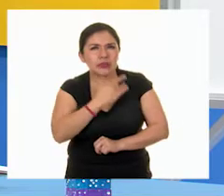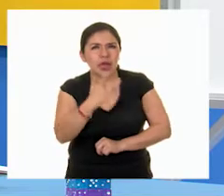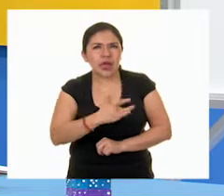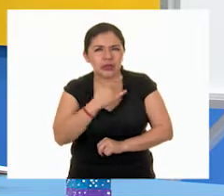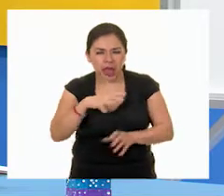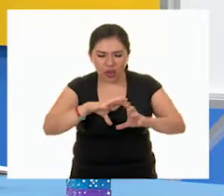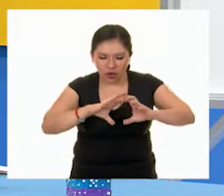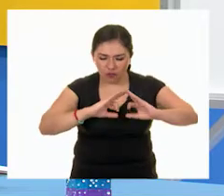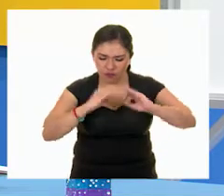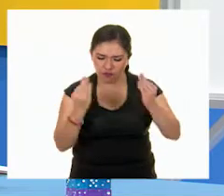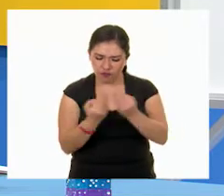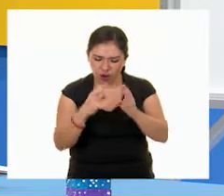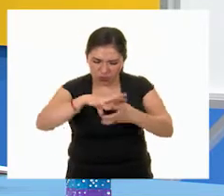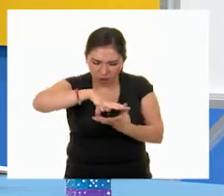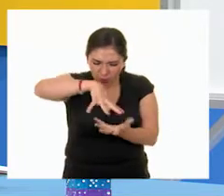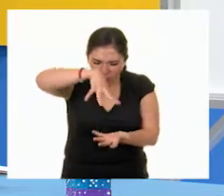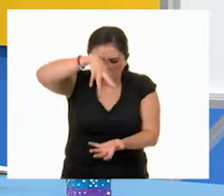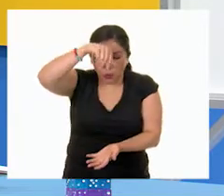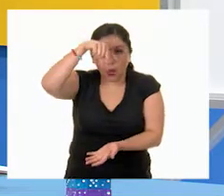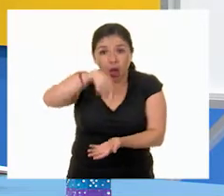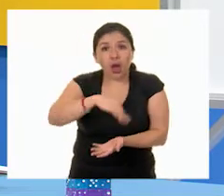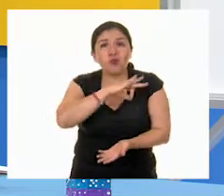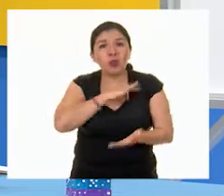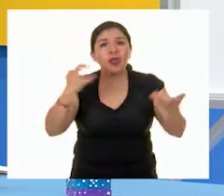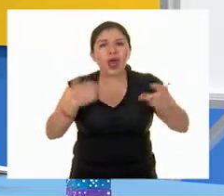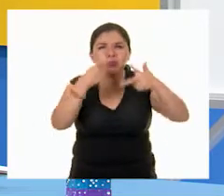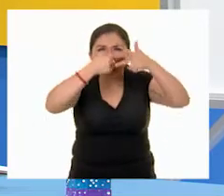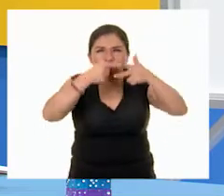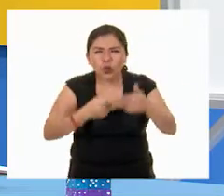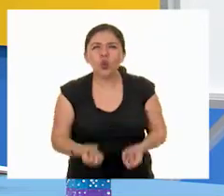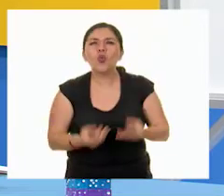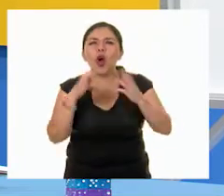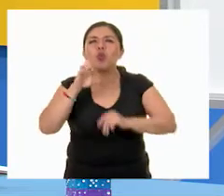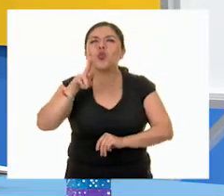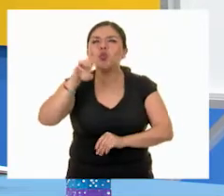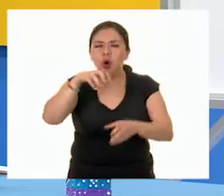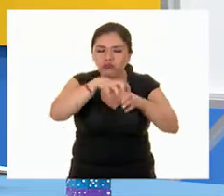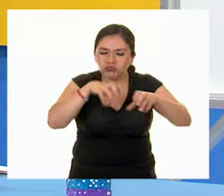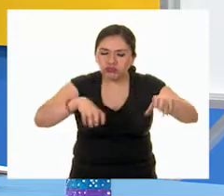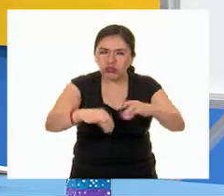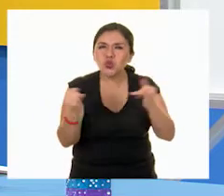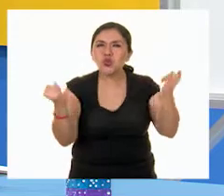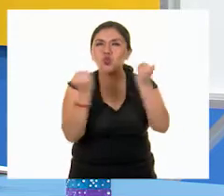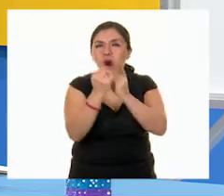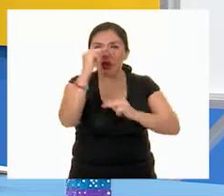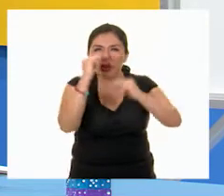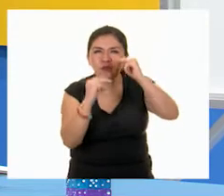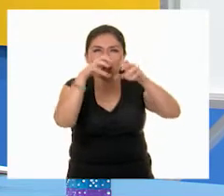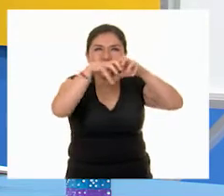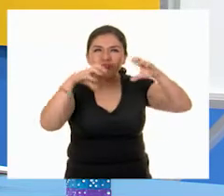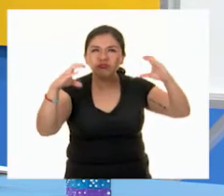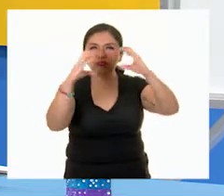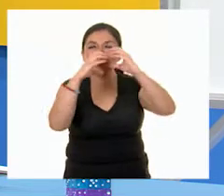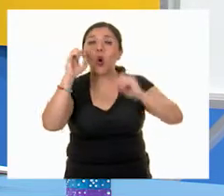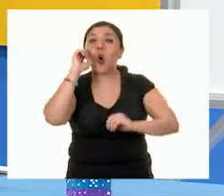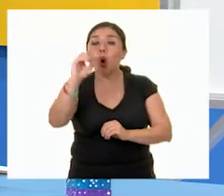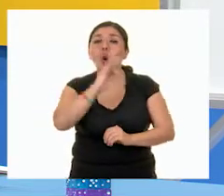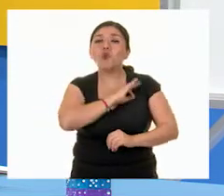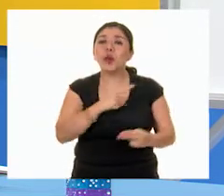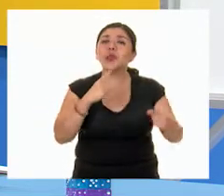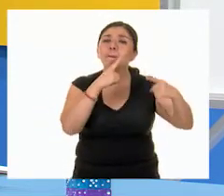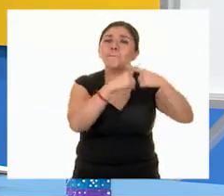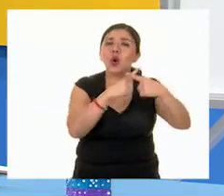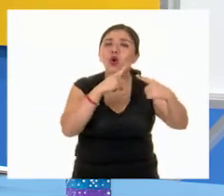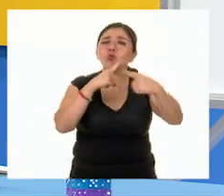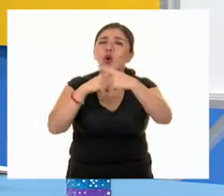un prisma puede realizarse el conteo de cubos iguales que conforman cada nivel o multiplicar